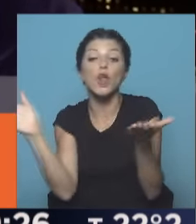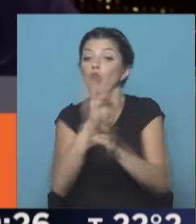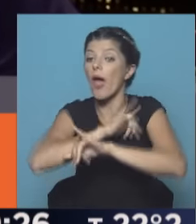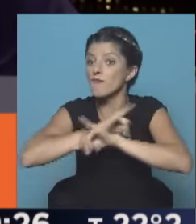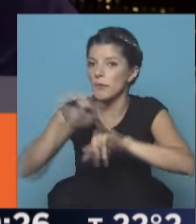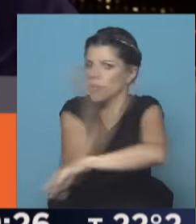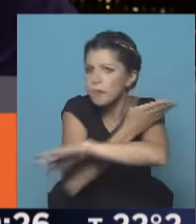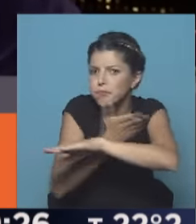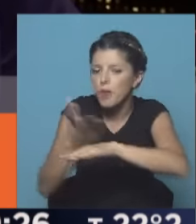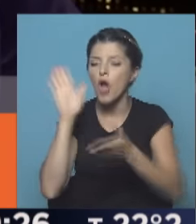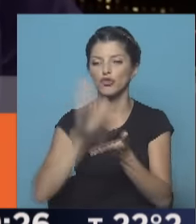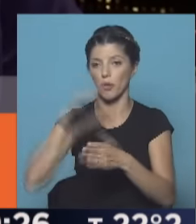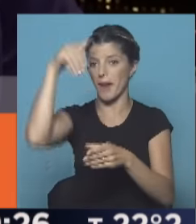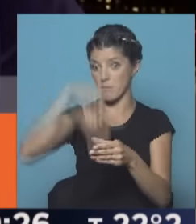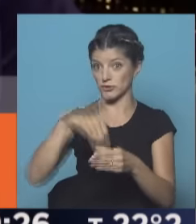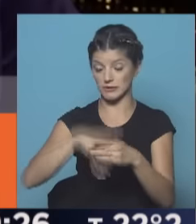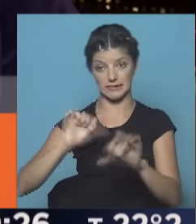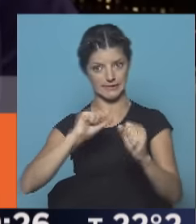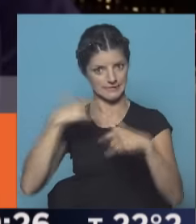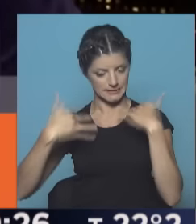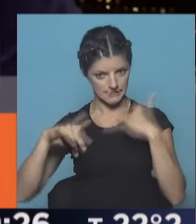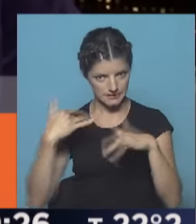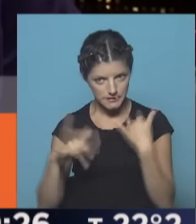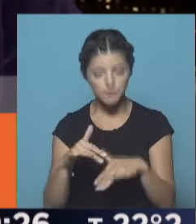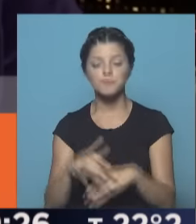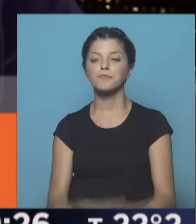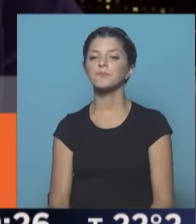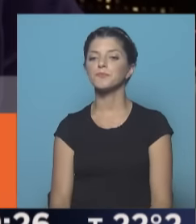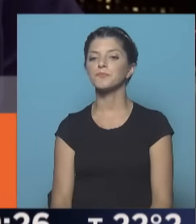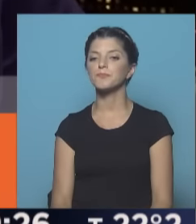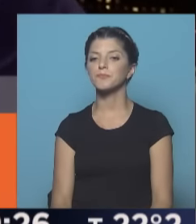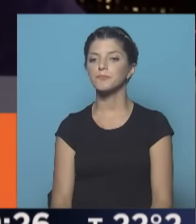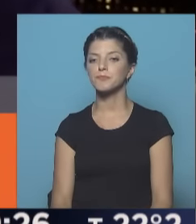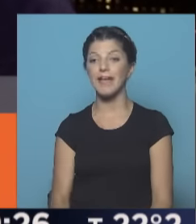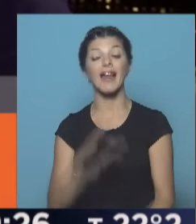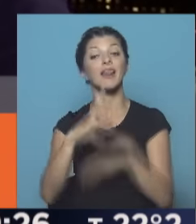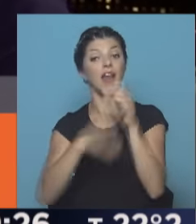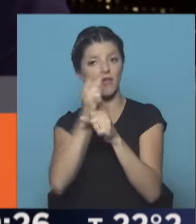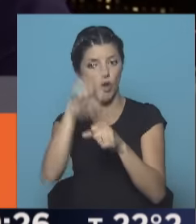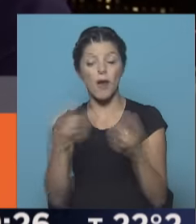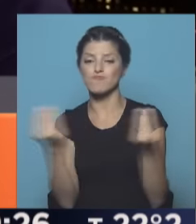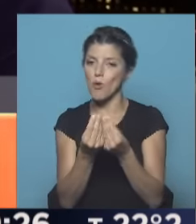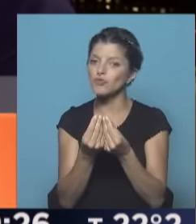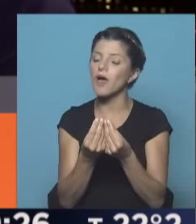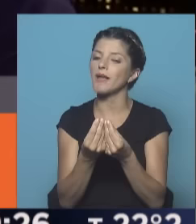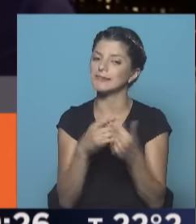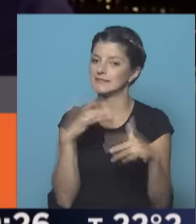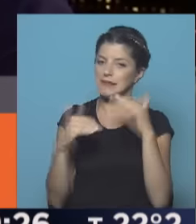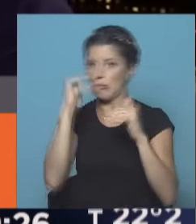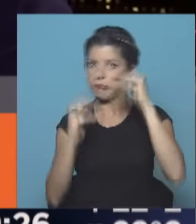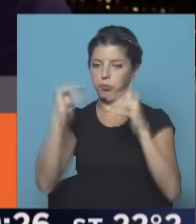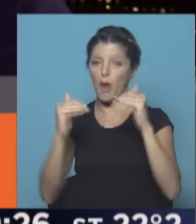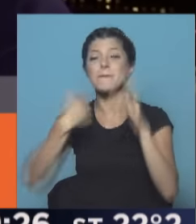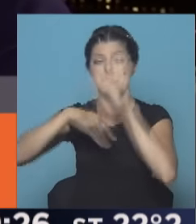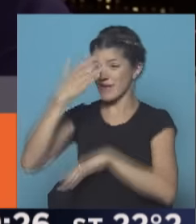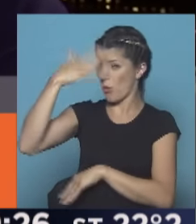esta elección que es caliente, que es picante y que todavía en realidad tiene muchas diferencias, sobre todo en las últimas encuestas que se están